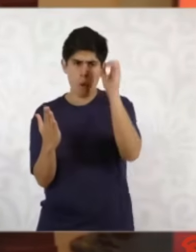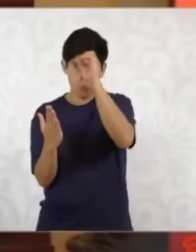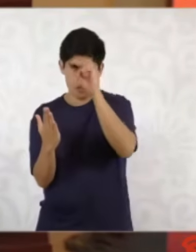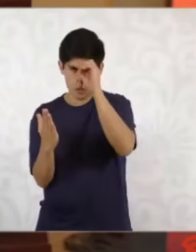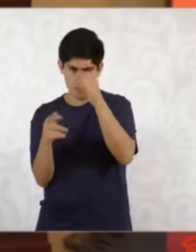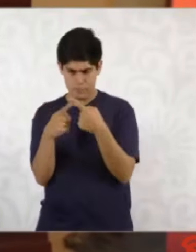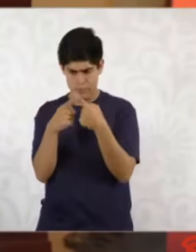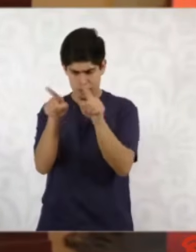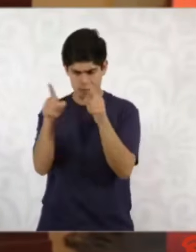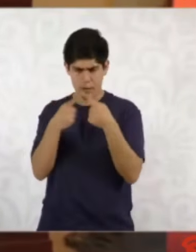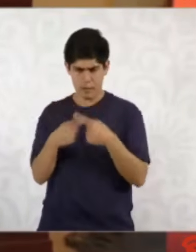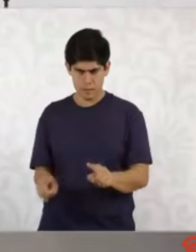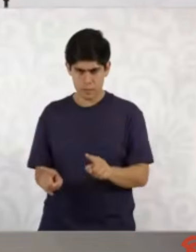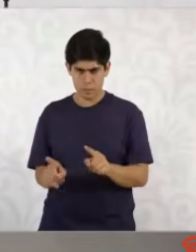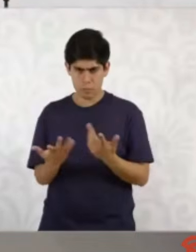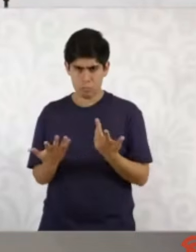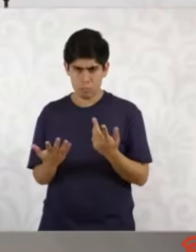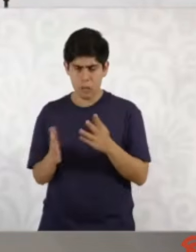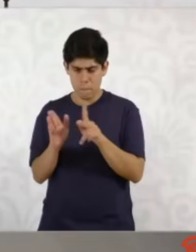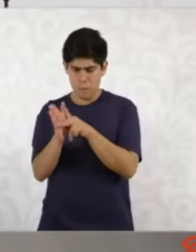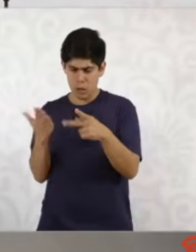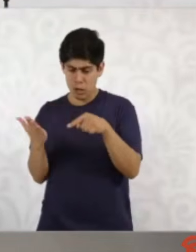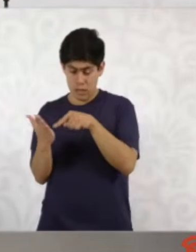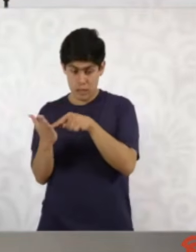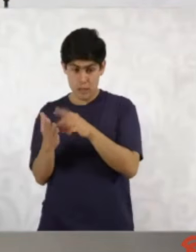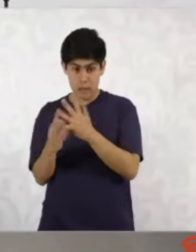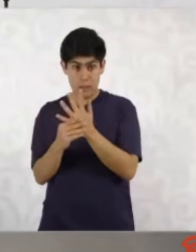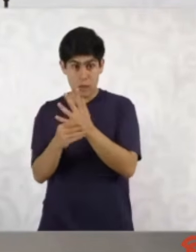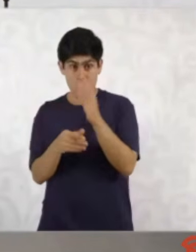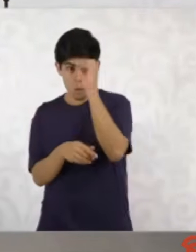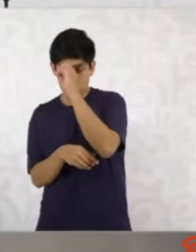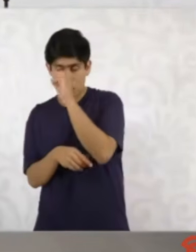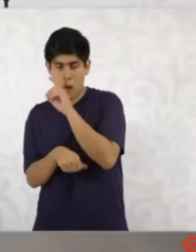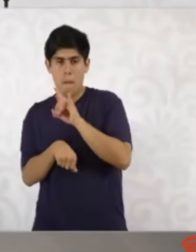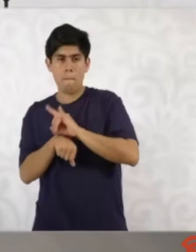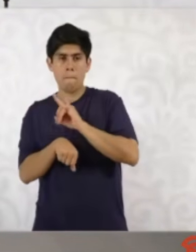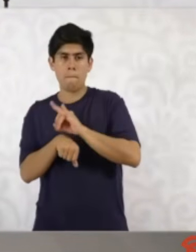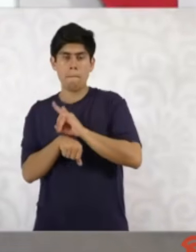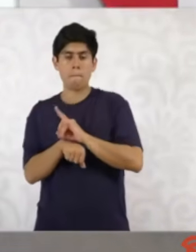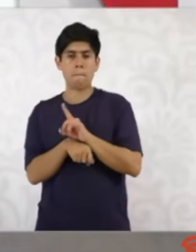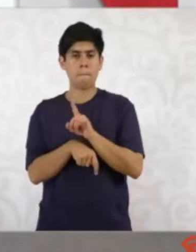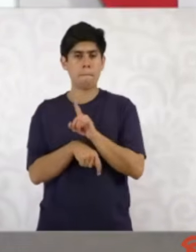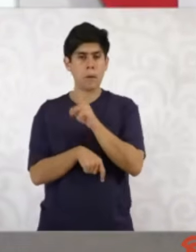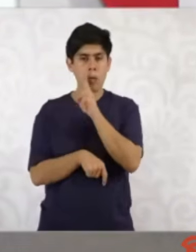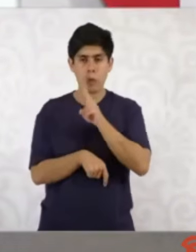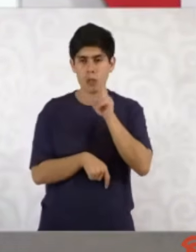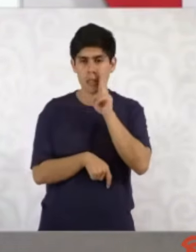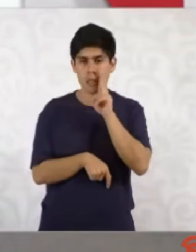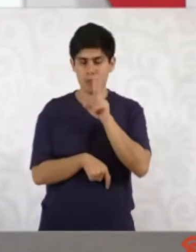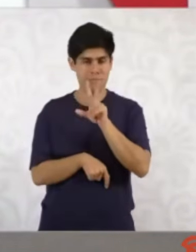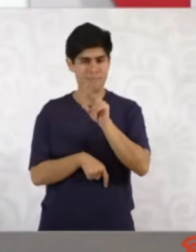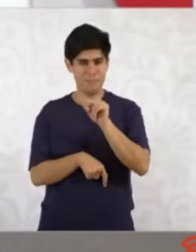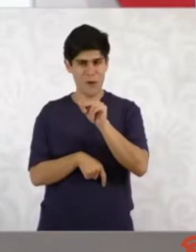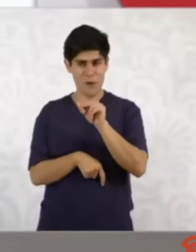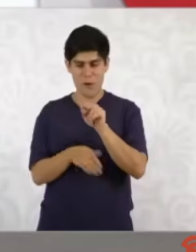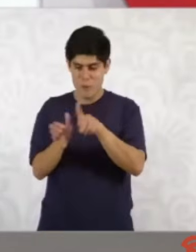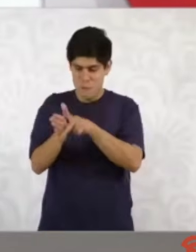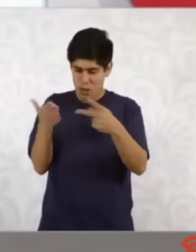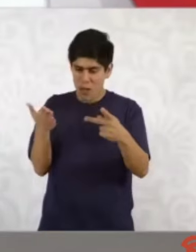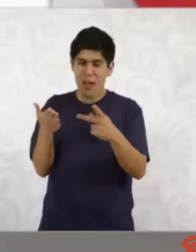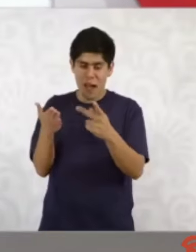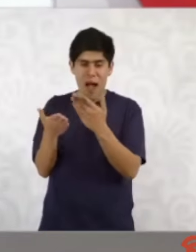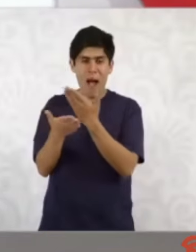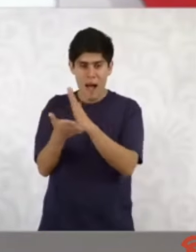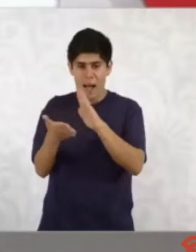las presentan como noticias, precisamente hay esta distinción evidente en toda la